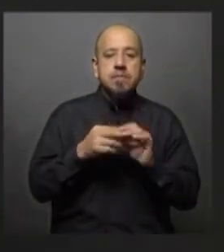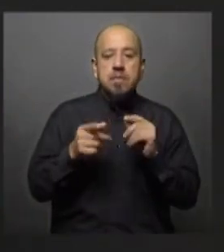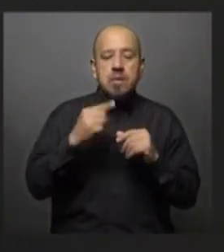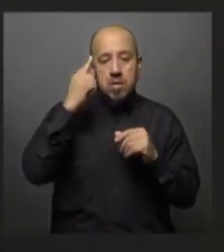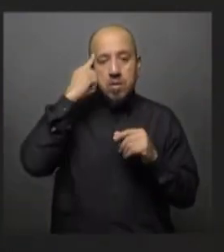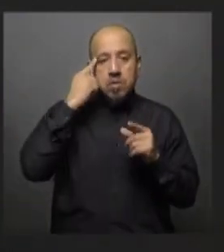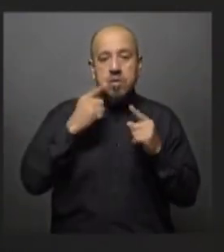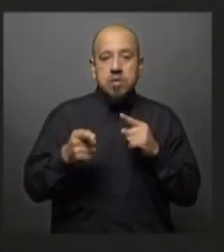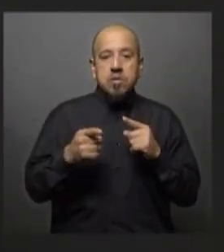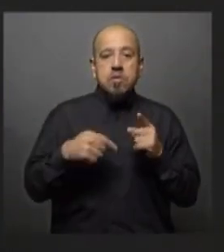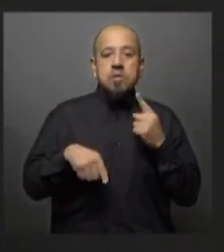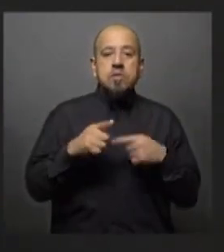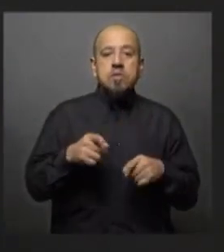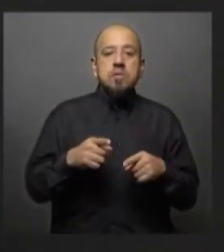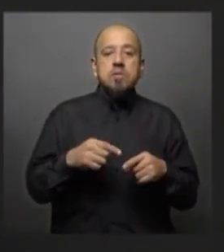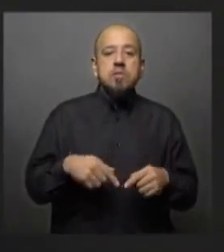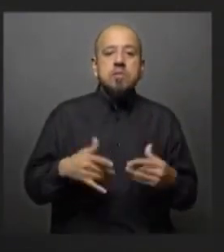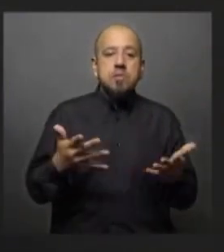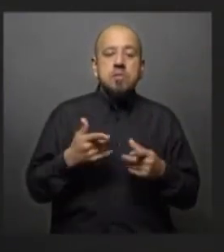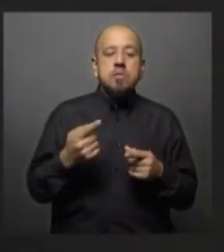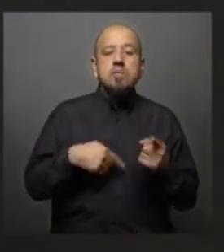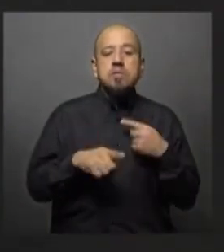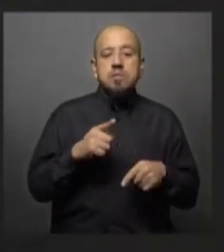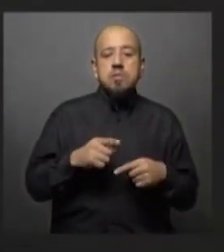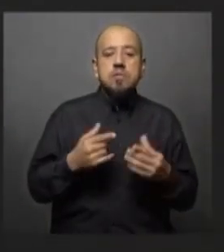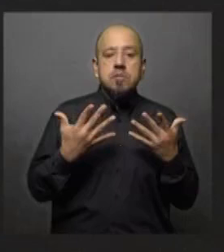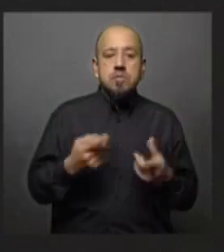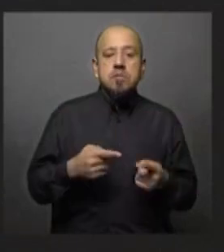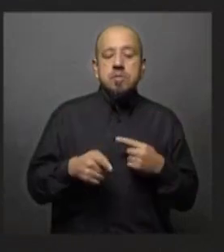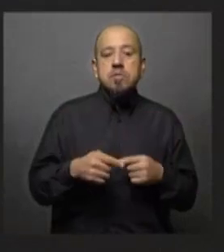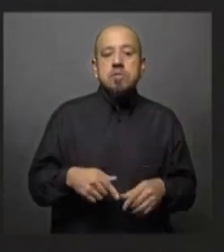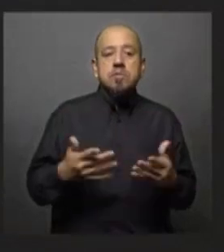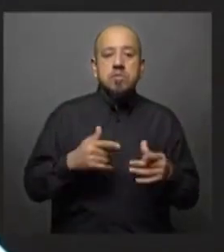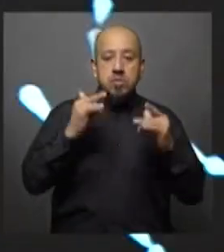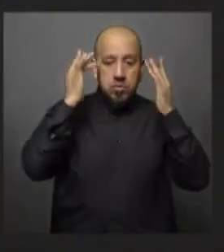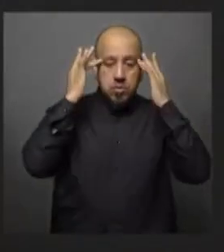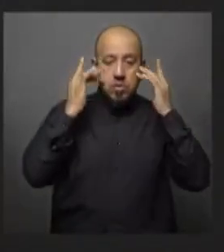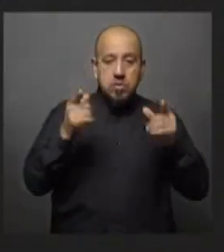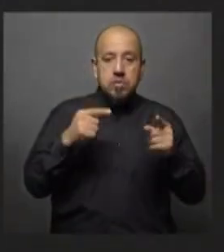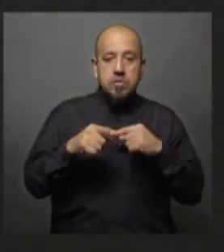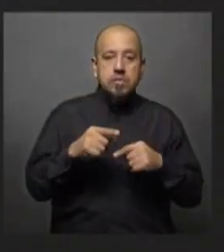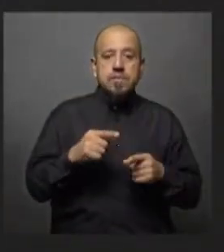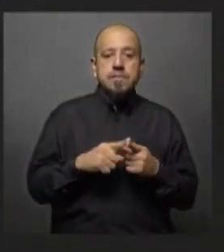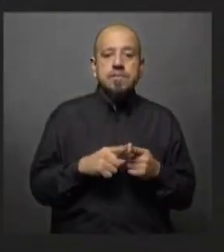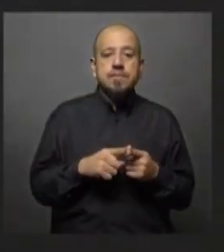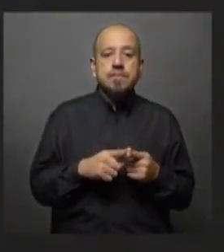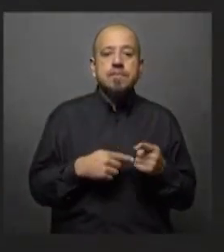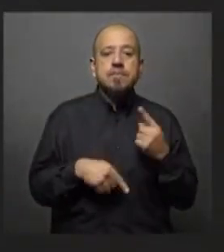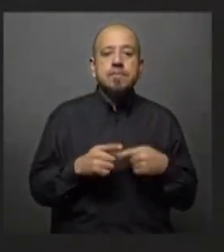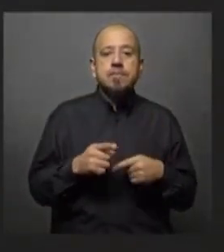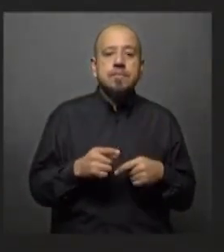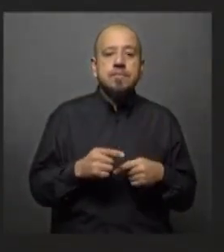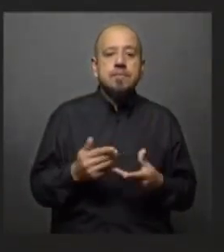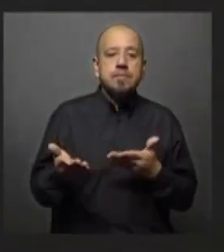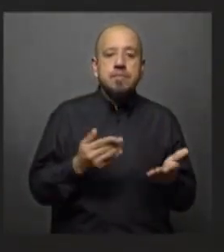su pensamiento y su práctica con la actualidad entonces queremos vincularlo con la actualidad educativa en el caso del primer programa y a tales efectos